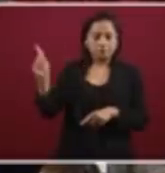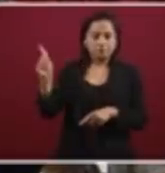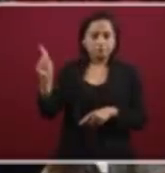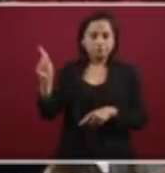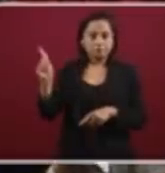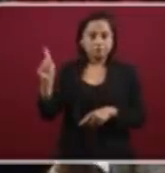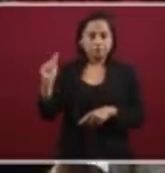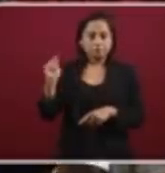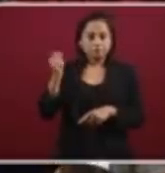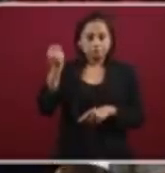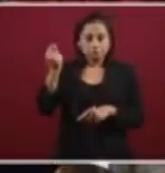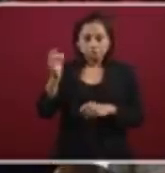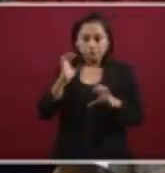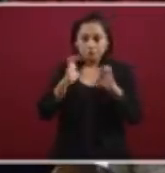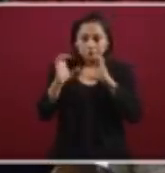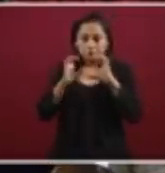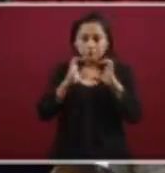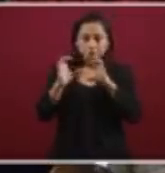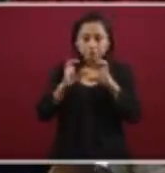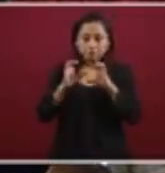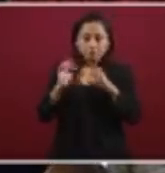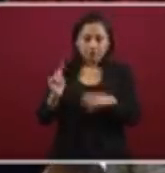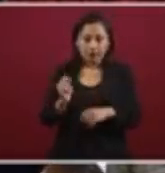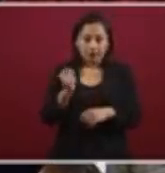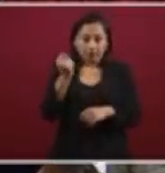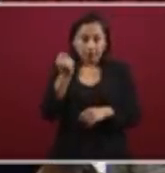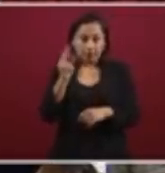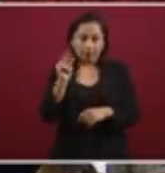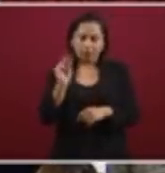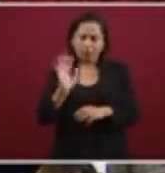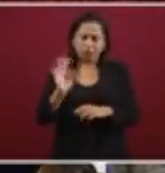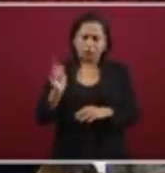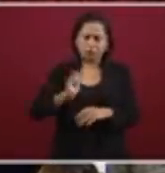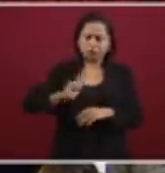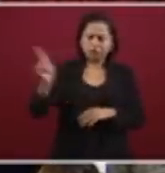no sólo técnicos también